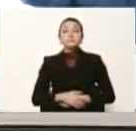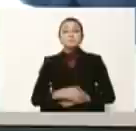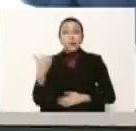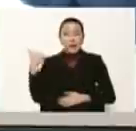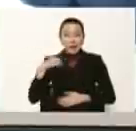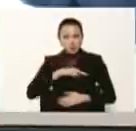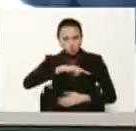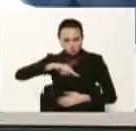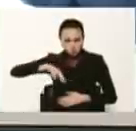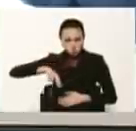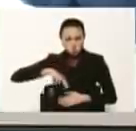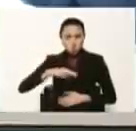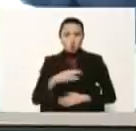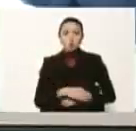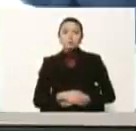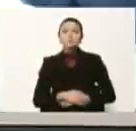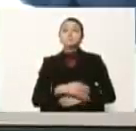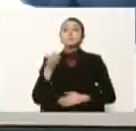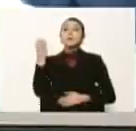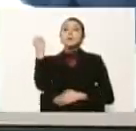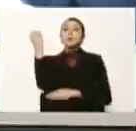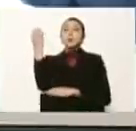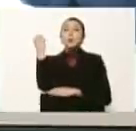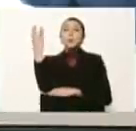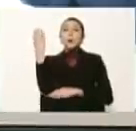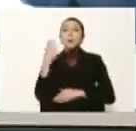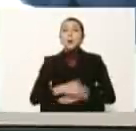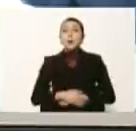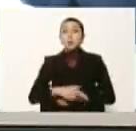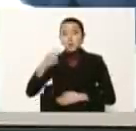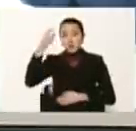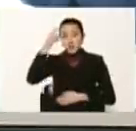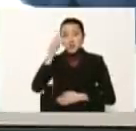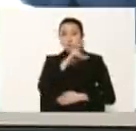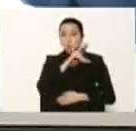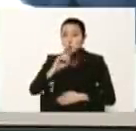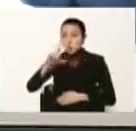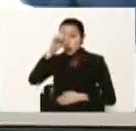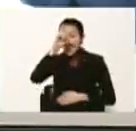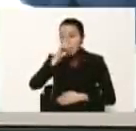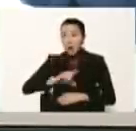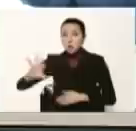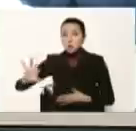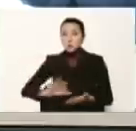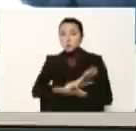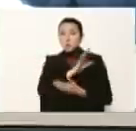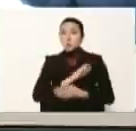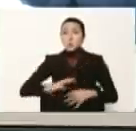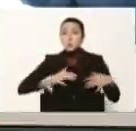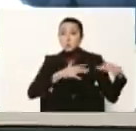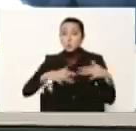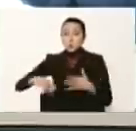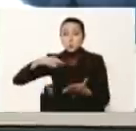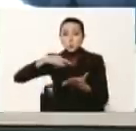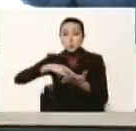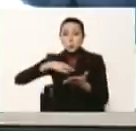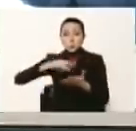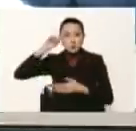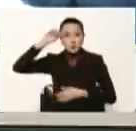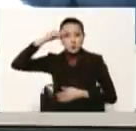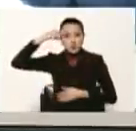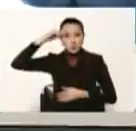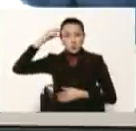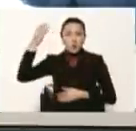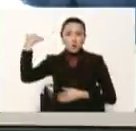estamos nosotros conmemorando la fecha bicentenaria de la gloriosa batalla de Carabobo, ese